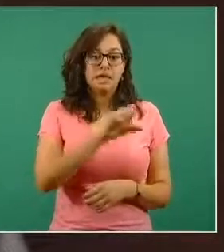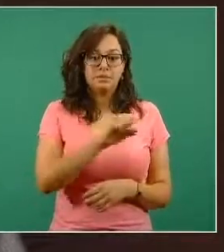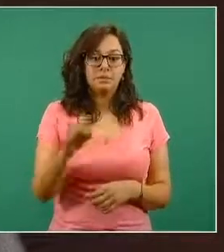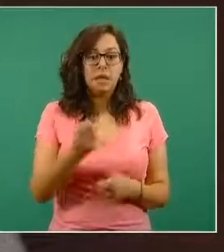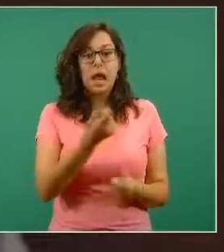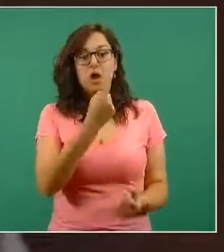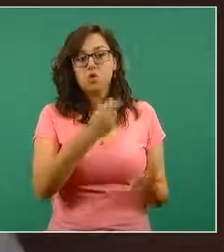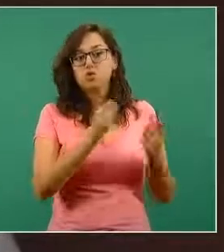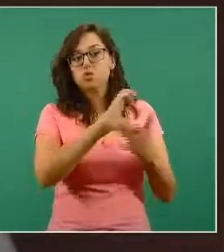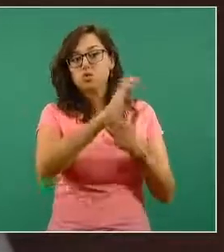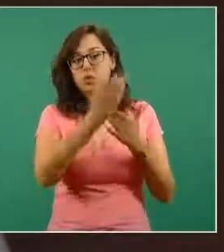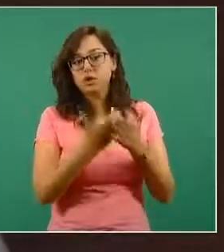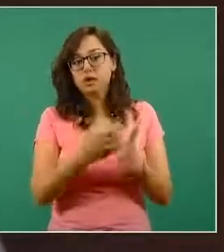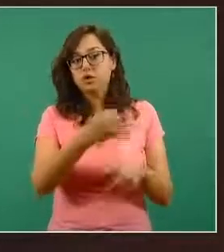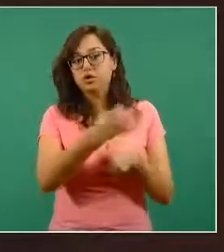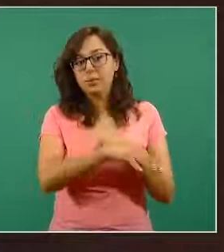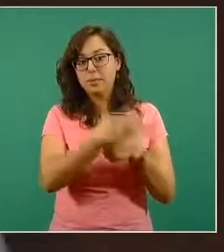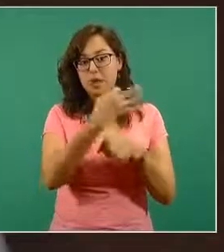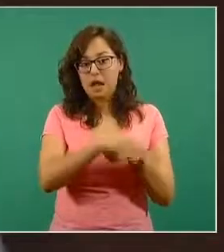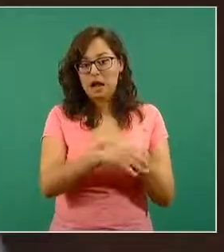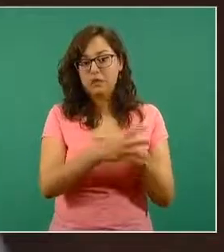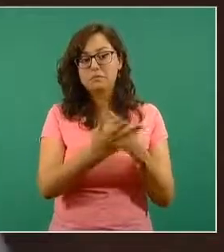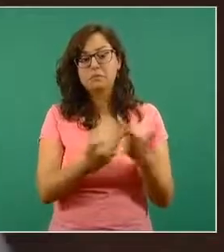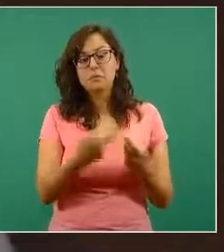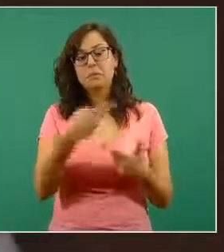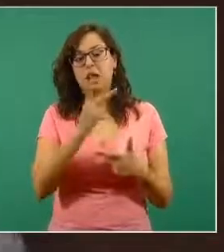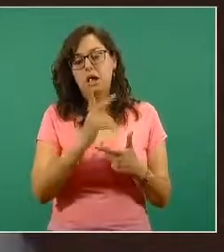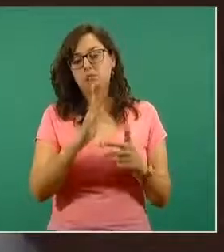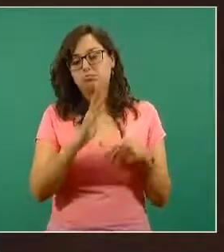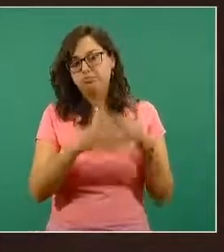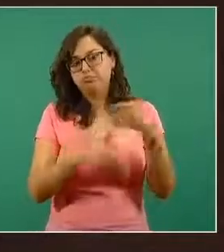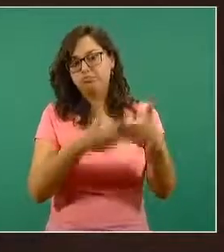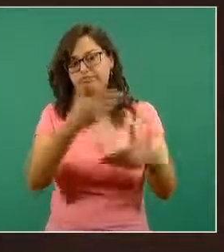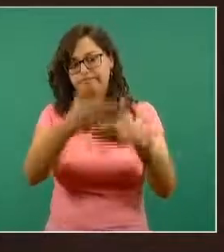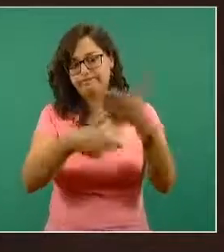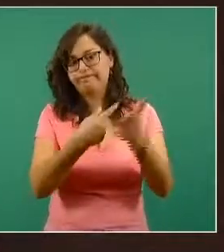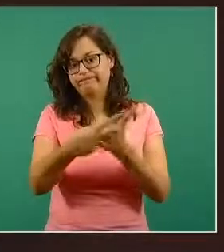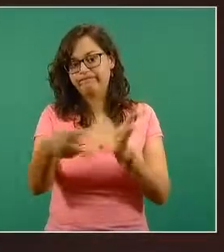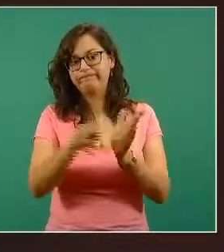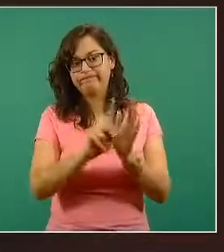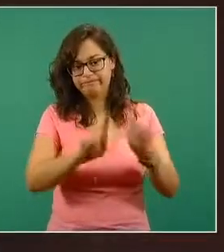todavía eventuales, pero durante mucho tiempo, que se han ido incorporando, y también se